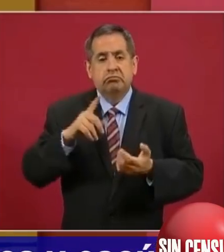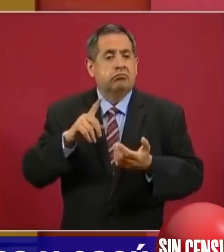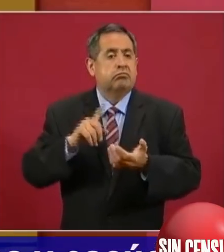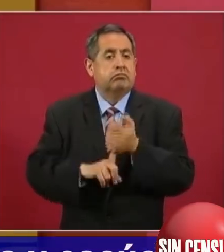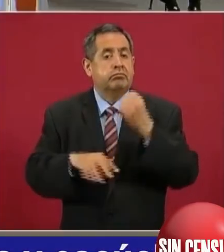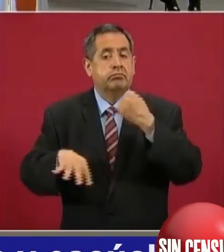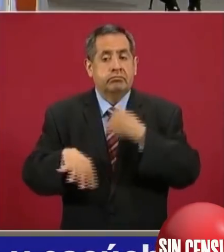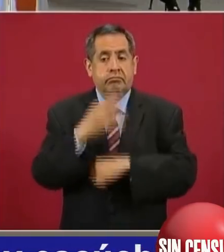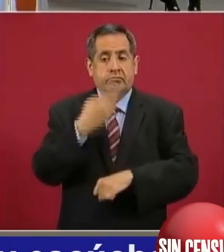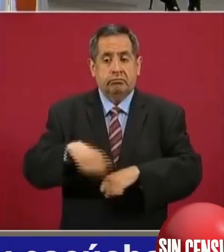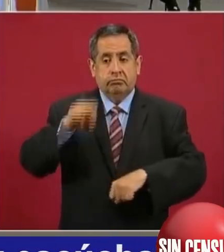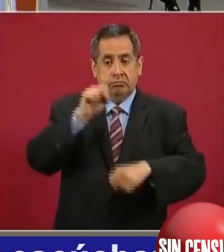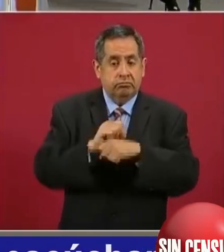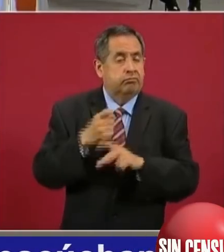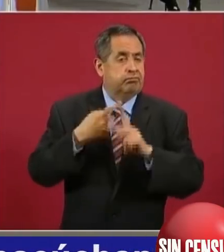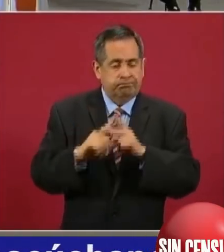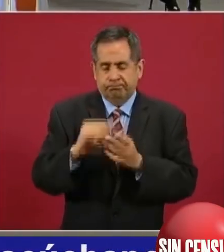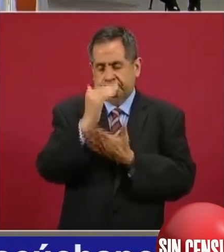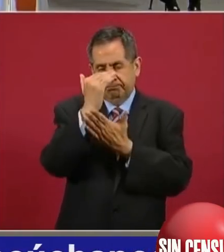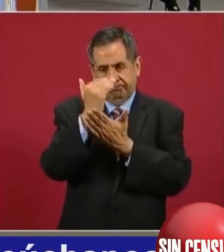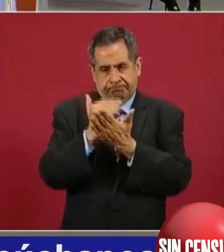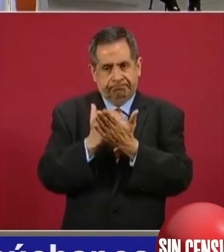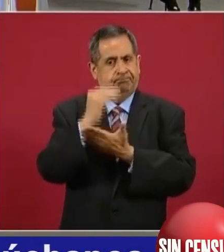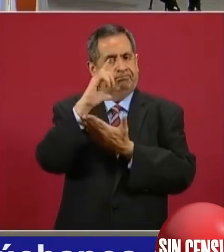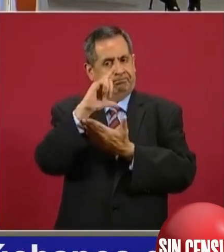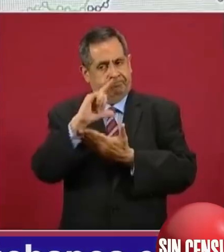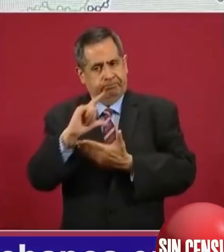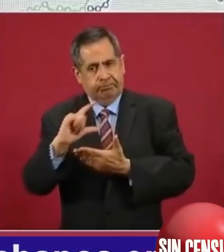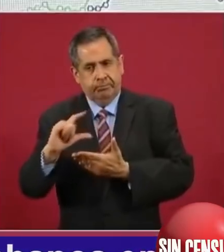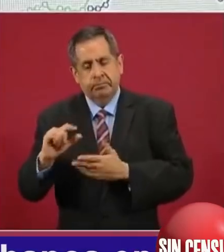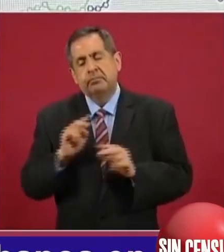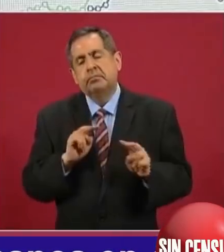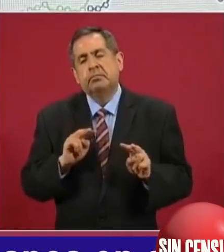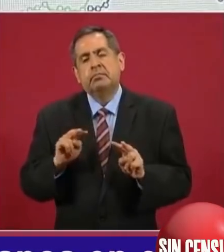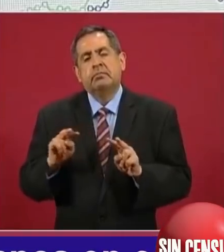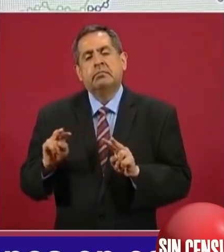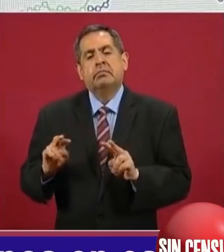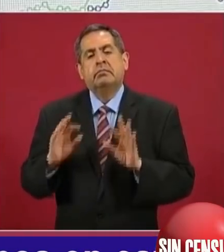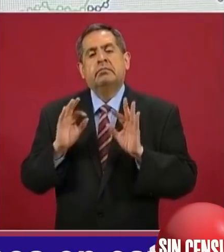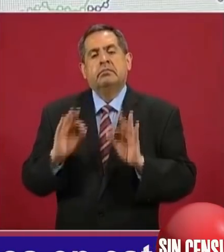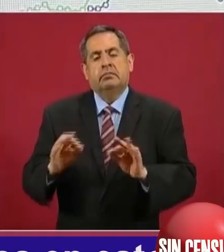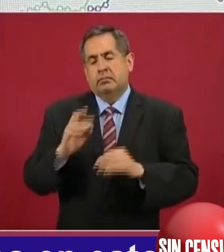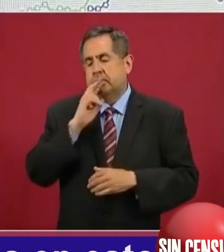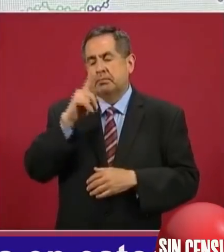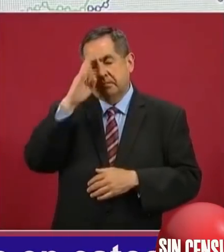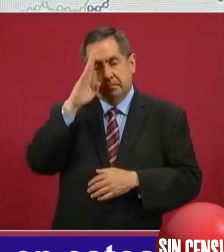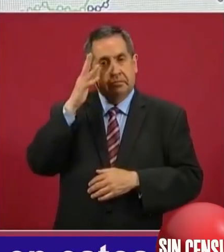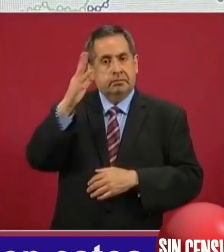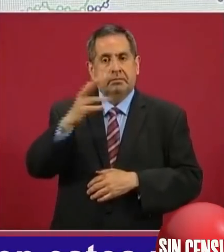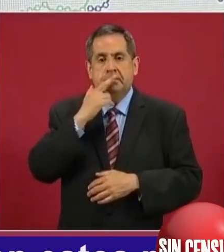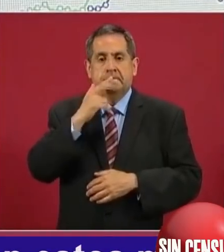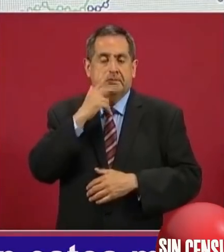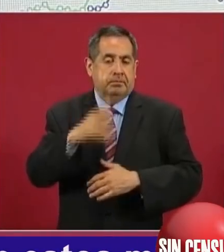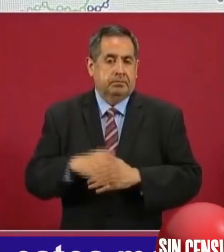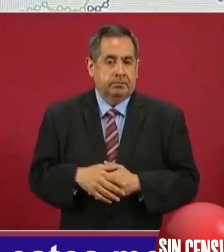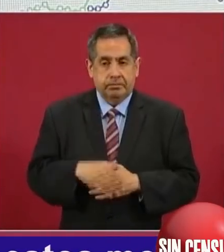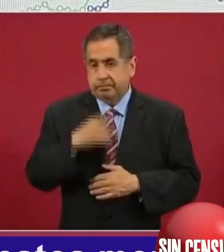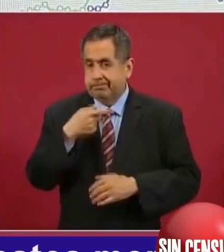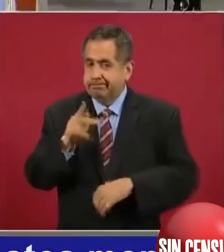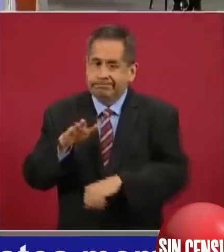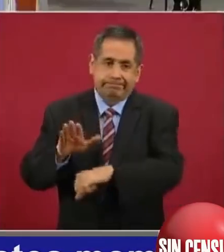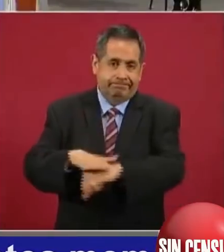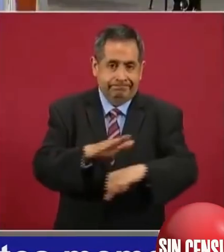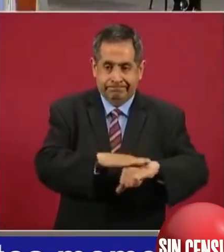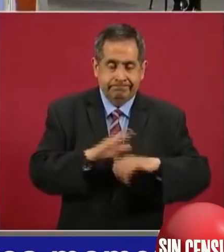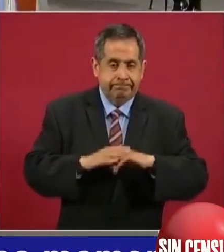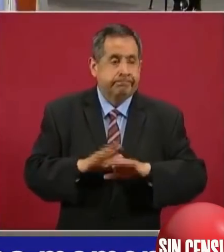semanas consecutivas de reducción, y esto ya nos deja en un panorama muy favorable. Siempre hacemos la alerta,